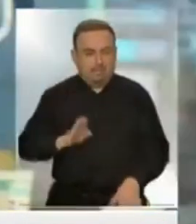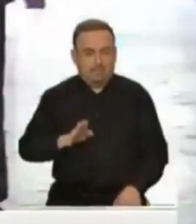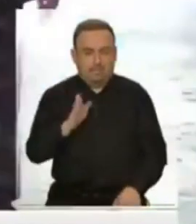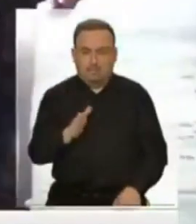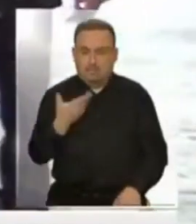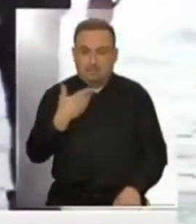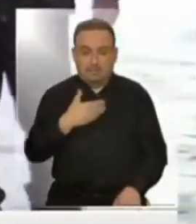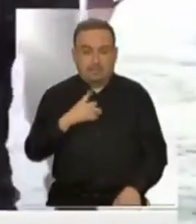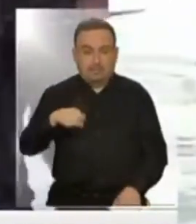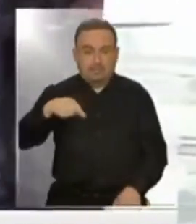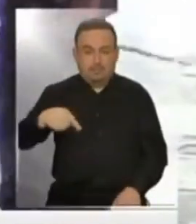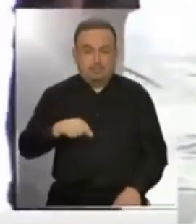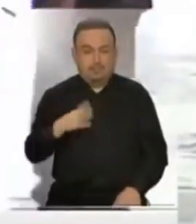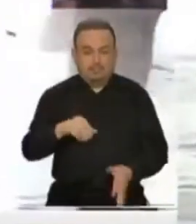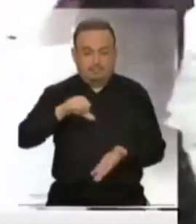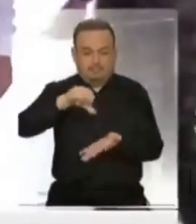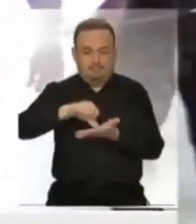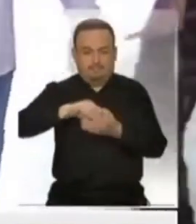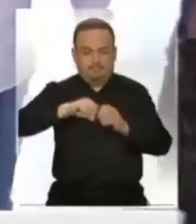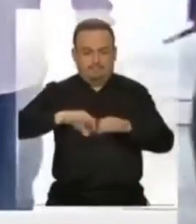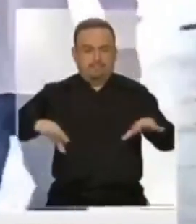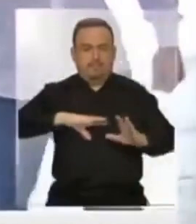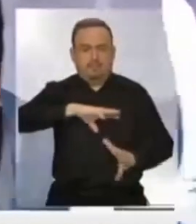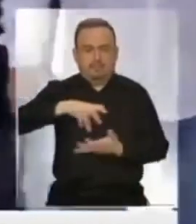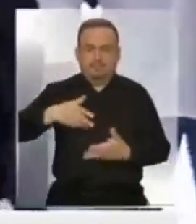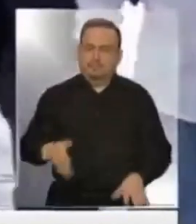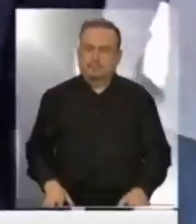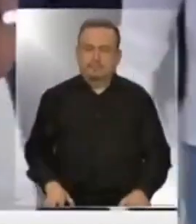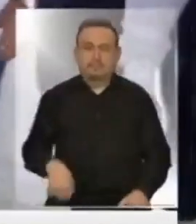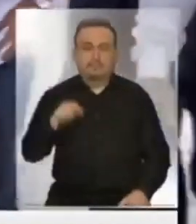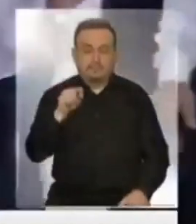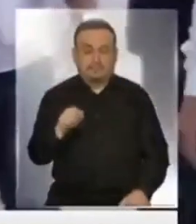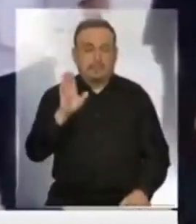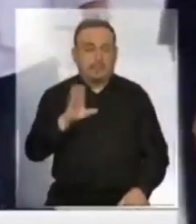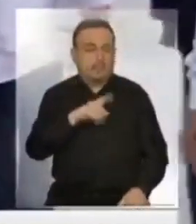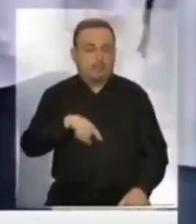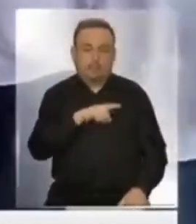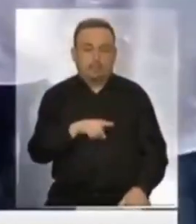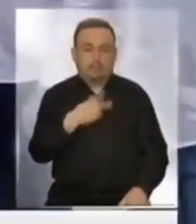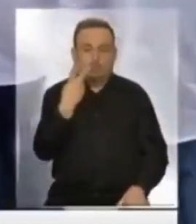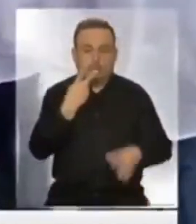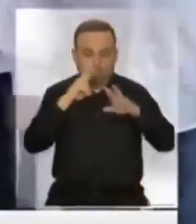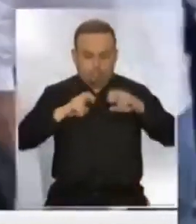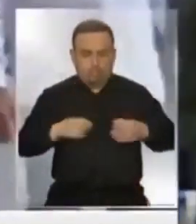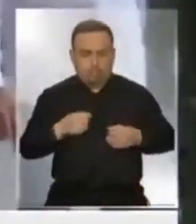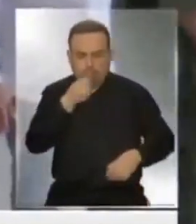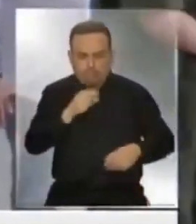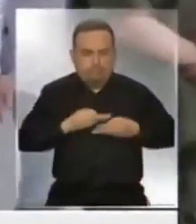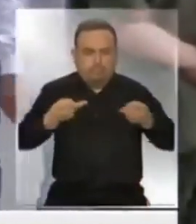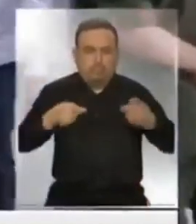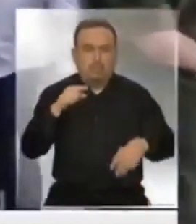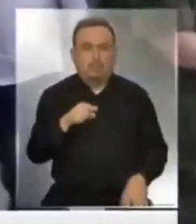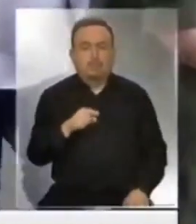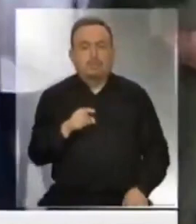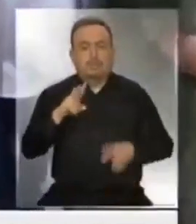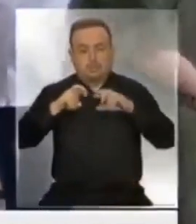la editorial, como ¿y qué? ¿Qué va a pasar? ¿Y de dónde viene? Viene de un titular que sucedió hace una semana